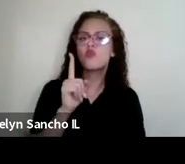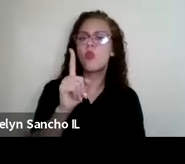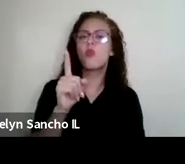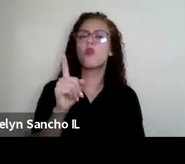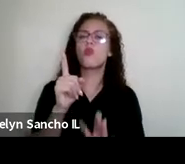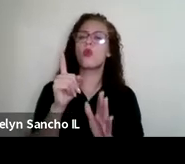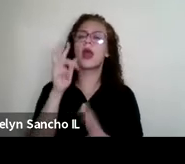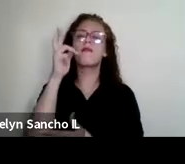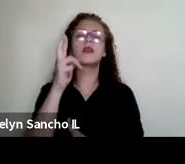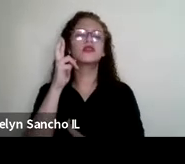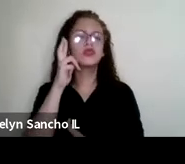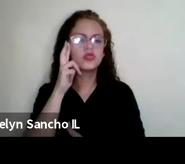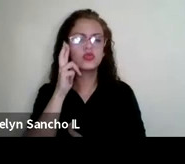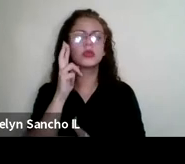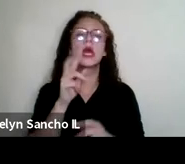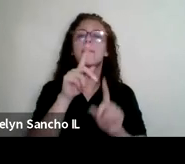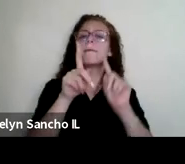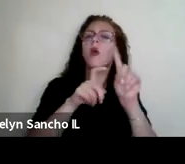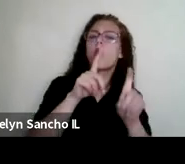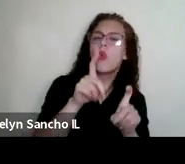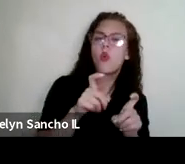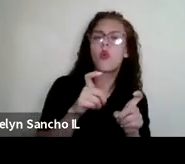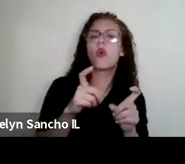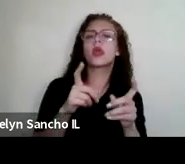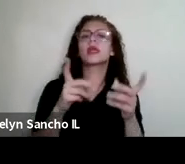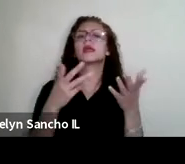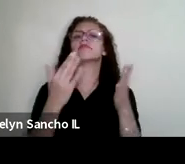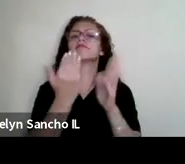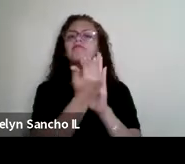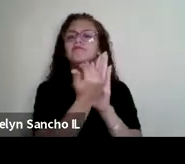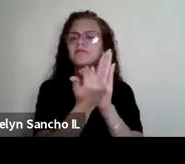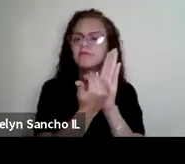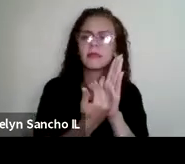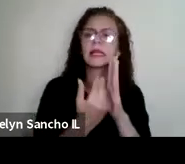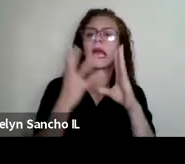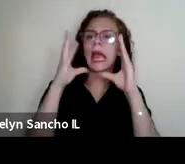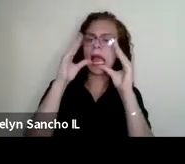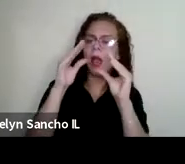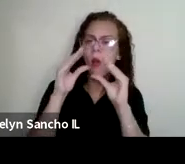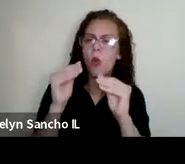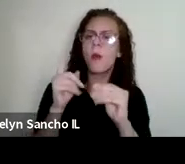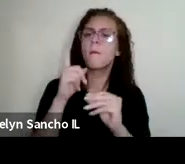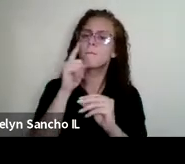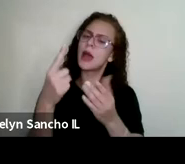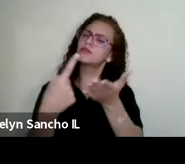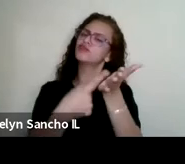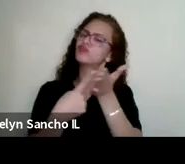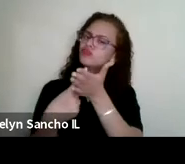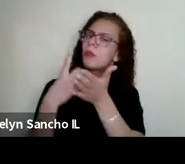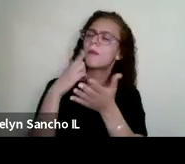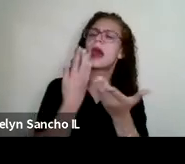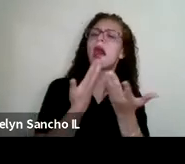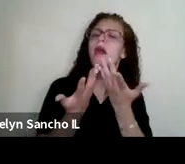unas reflexiones y preguntas y datos y pensamientos para discutir, para